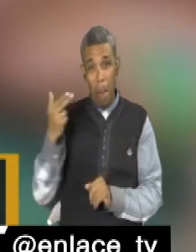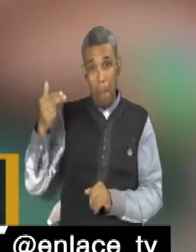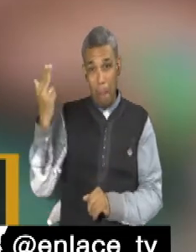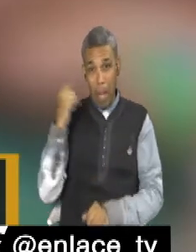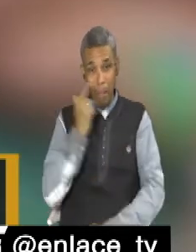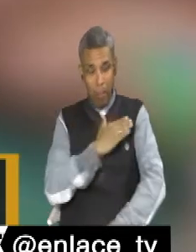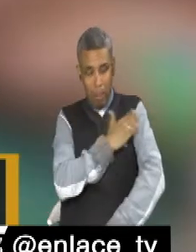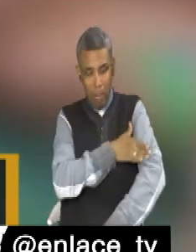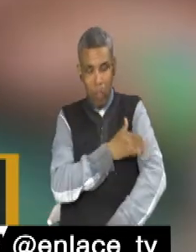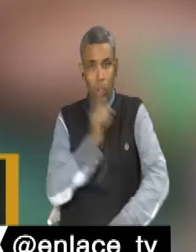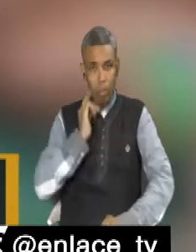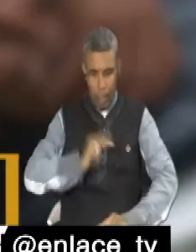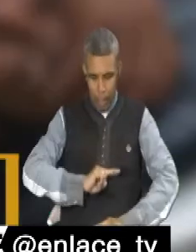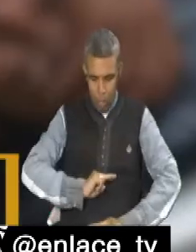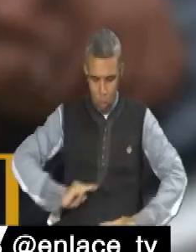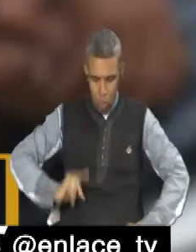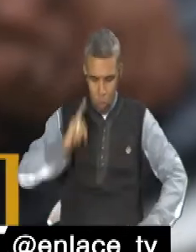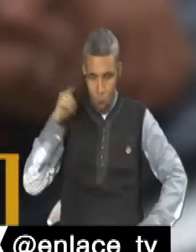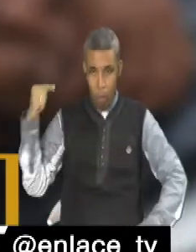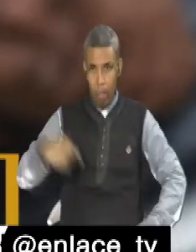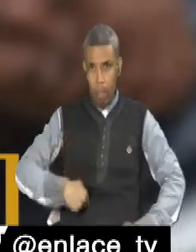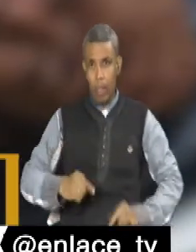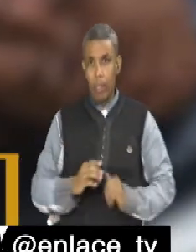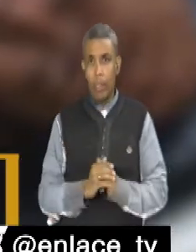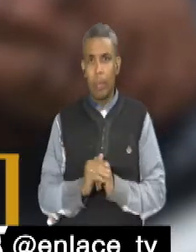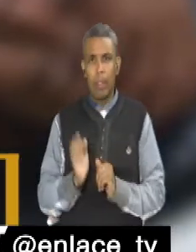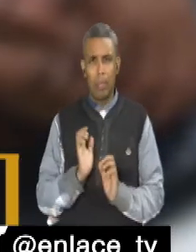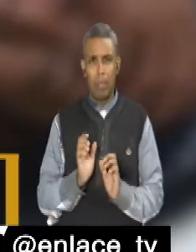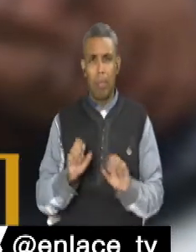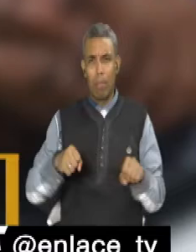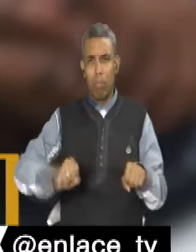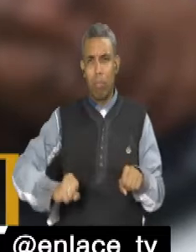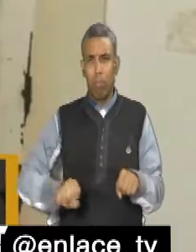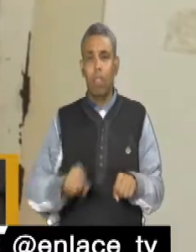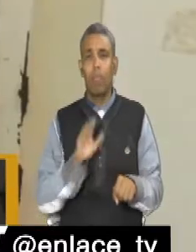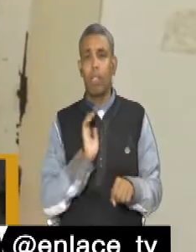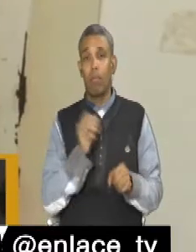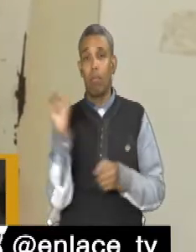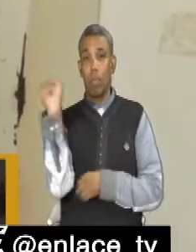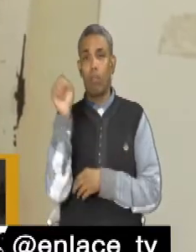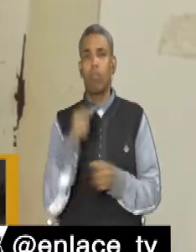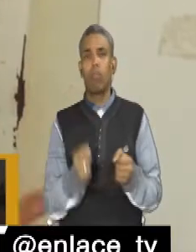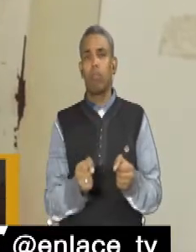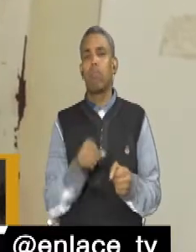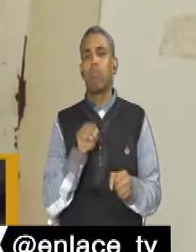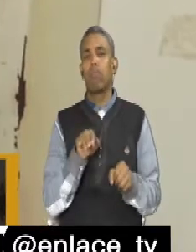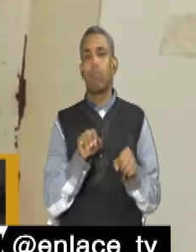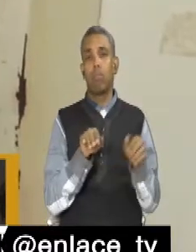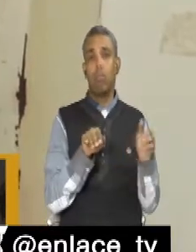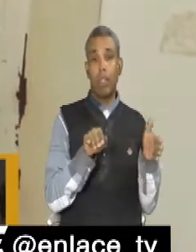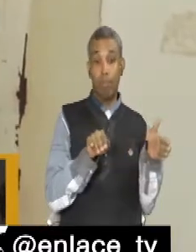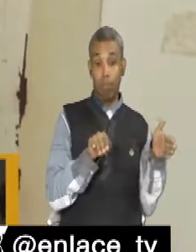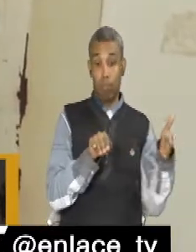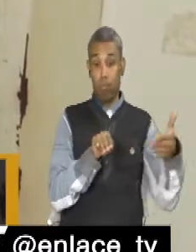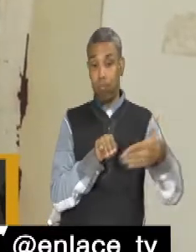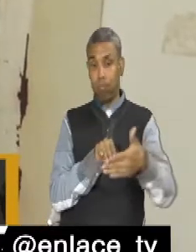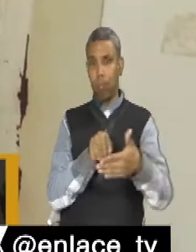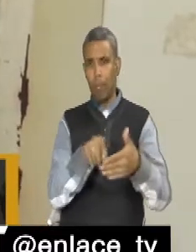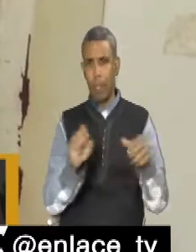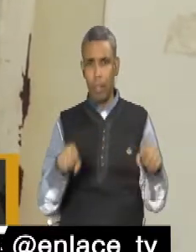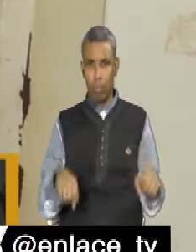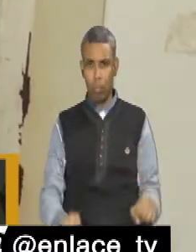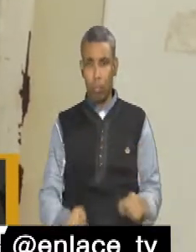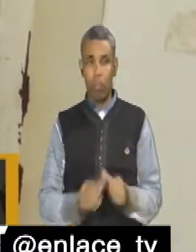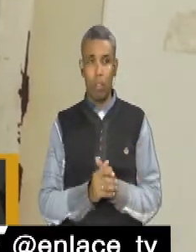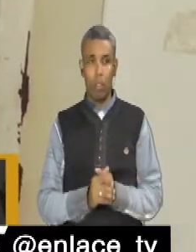fue interceptado por hombres que se movilizaban en una moto a orilla de carretera. Él dice que él iba en la moto y que él vio que venía en una moto